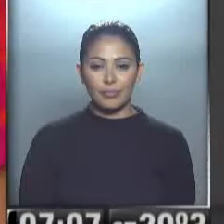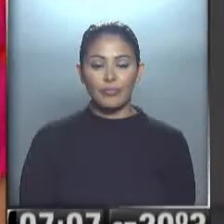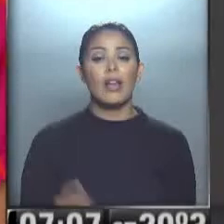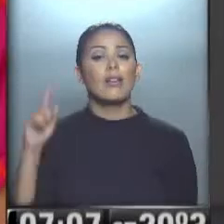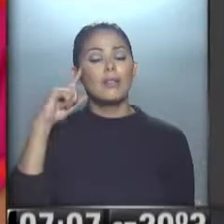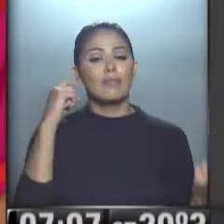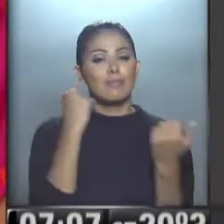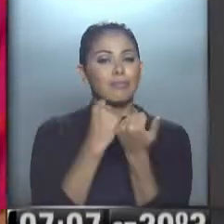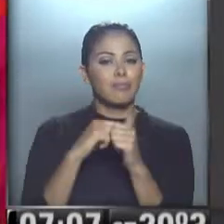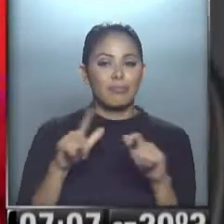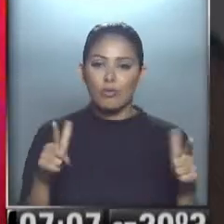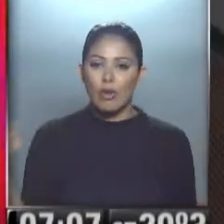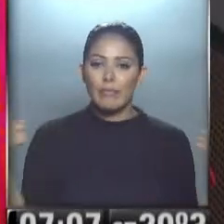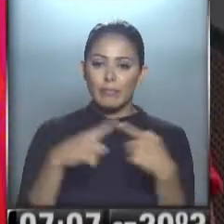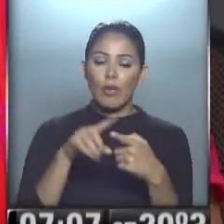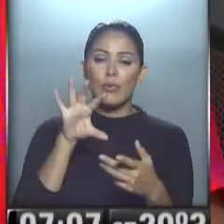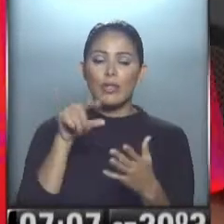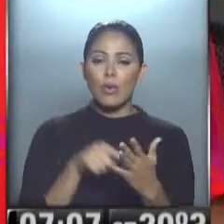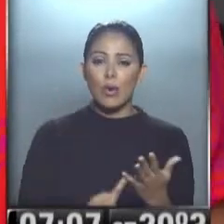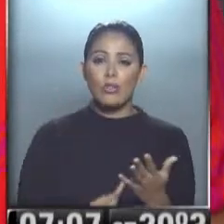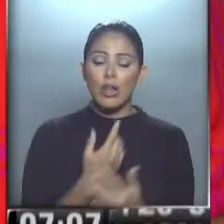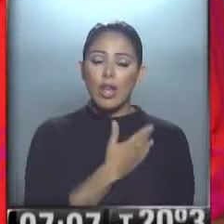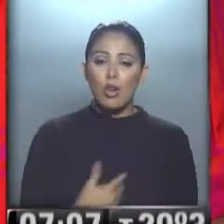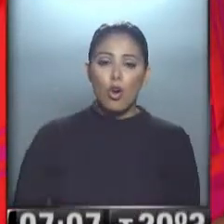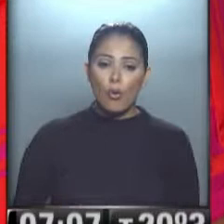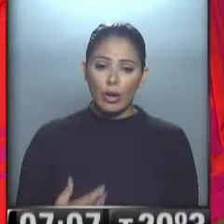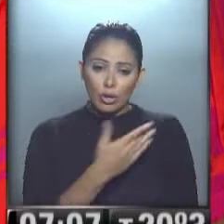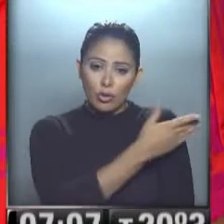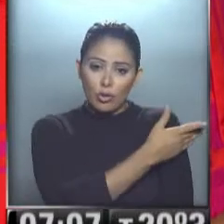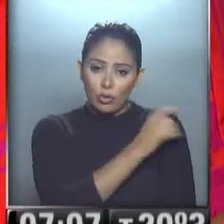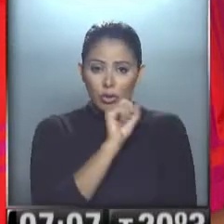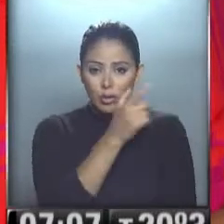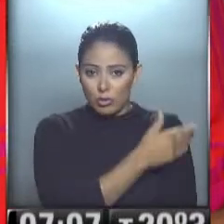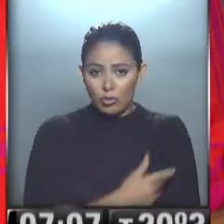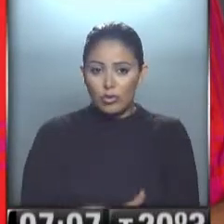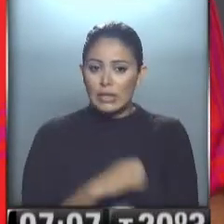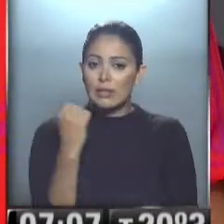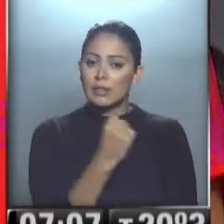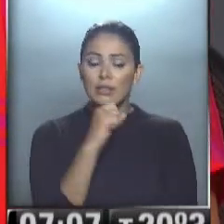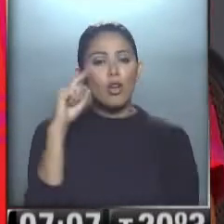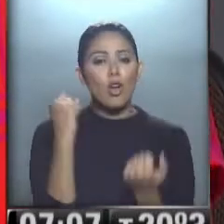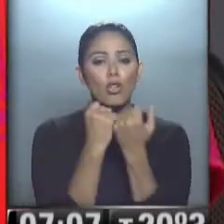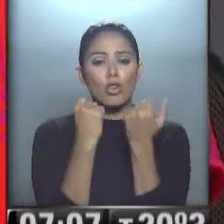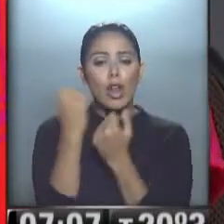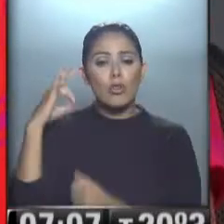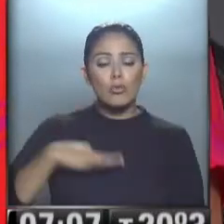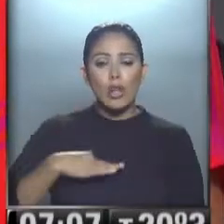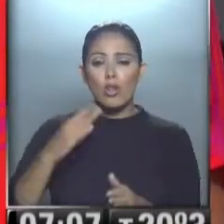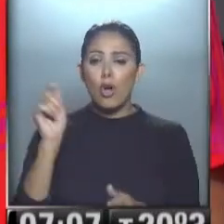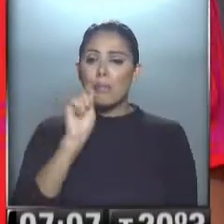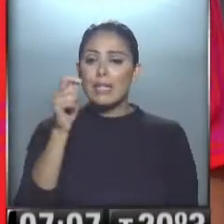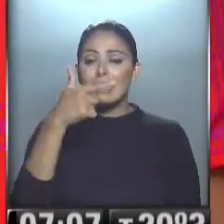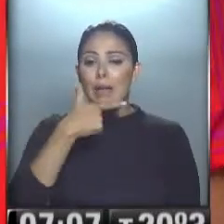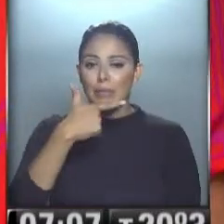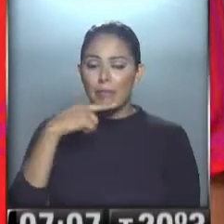No hubo acuerdo con los docentes en la provincia de Buenos Aires. El gobierno de Daniel Scioli propuso un monitoreo de los sueldos en el mes de septiembre, pero